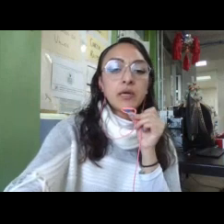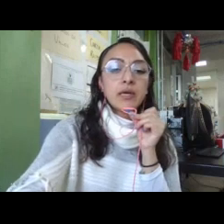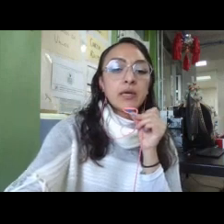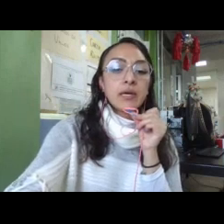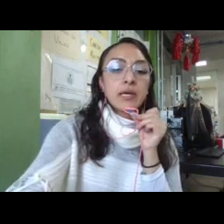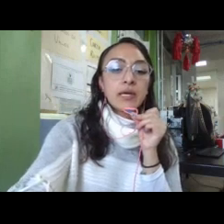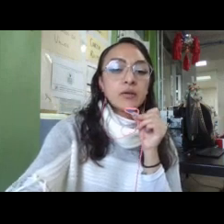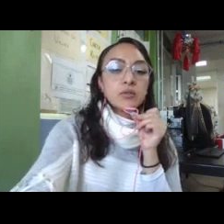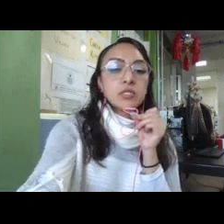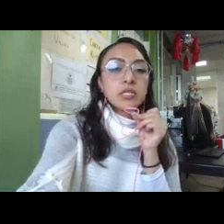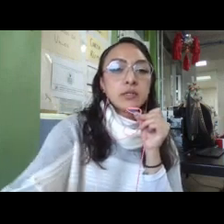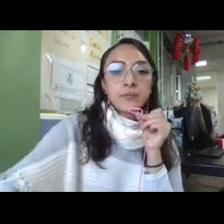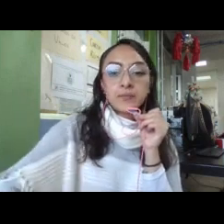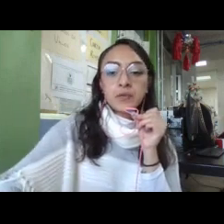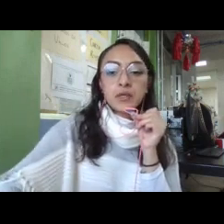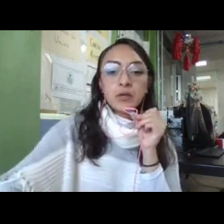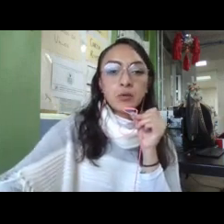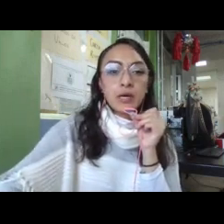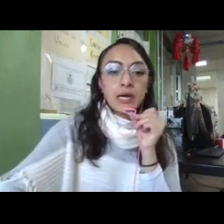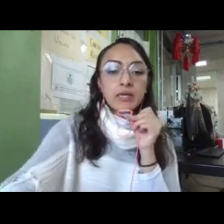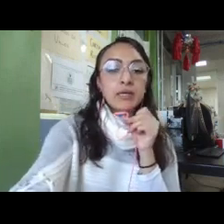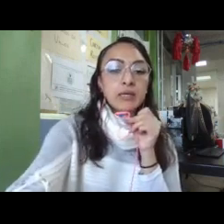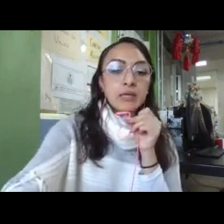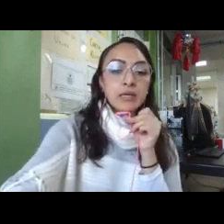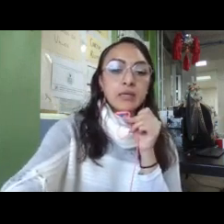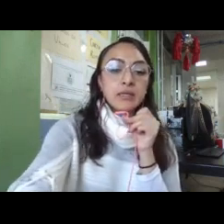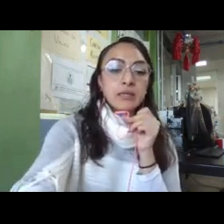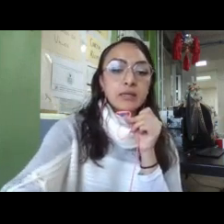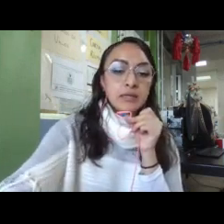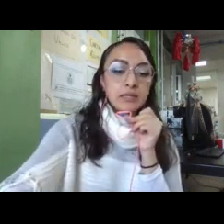tiempo, en la noche, lugar,